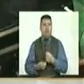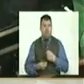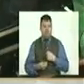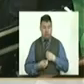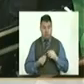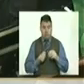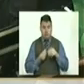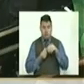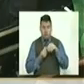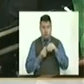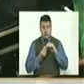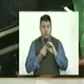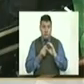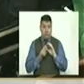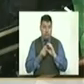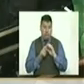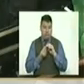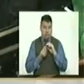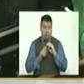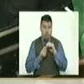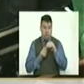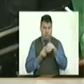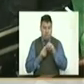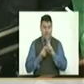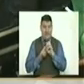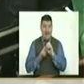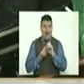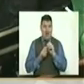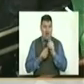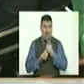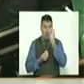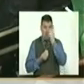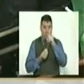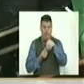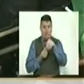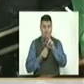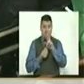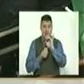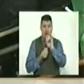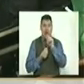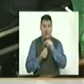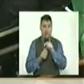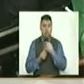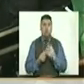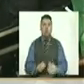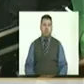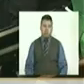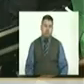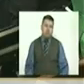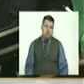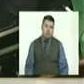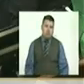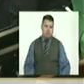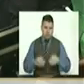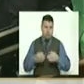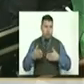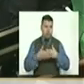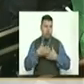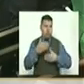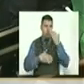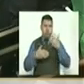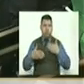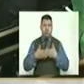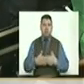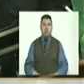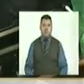Mira, nos parece que el aporte que realizó el Congreso, el haber determinado y definido